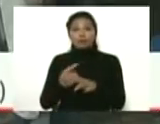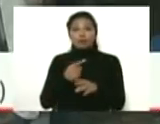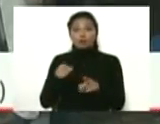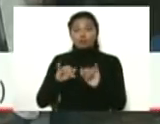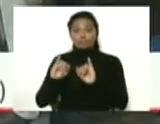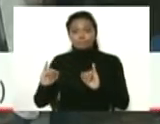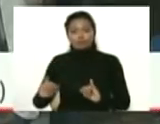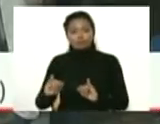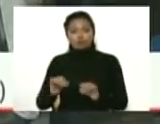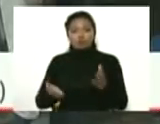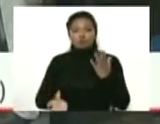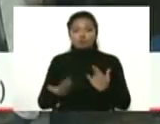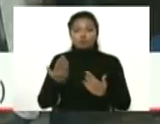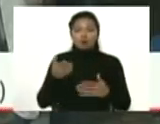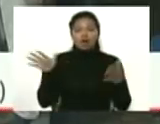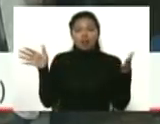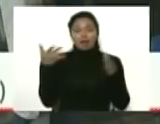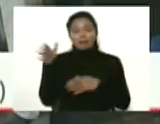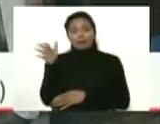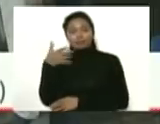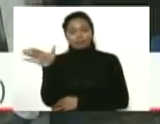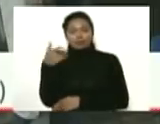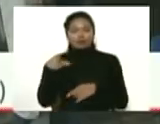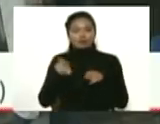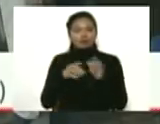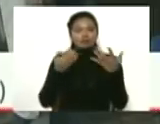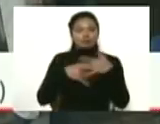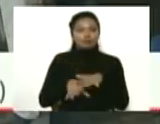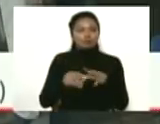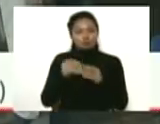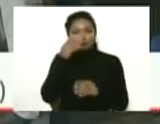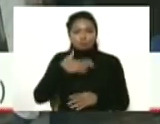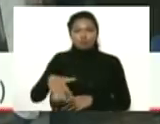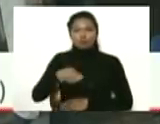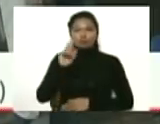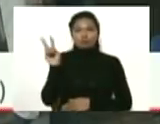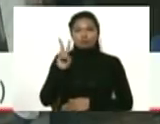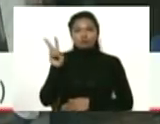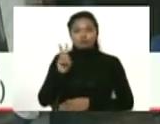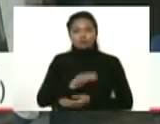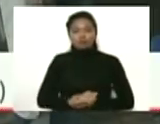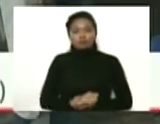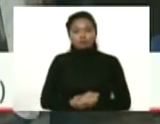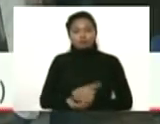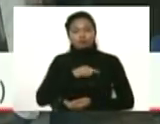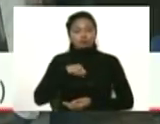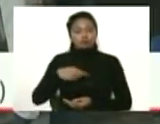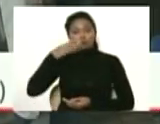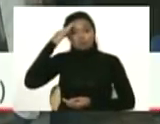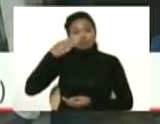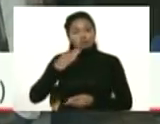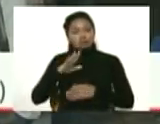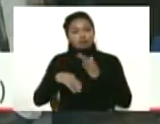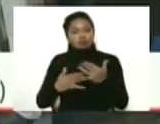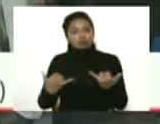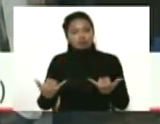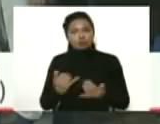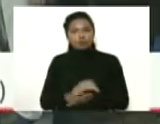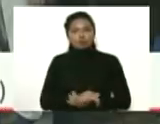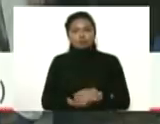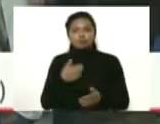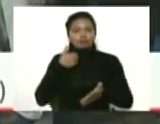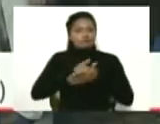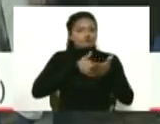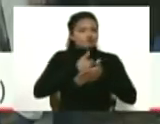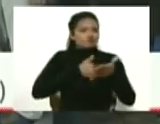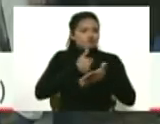usted levantando las banderas a través de todo el pueblo venezolano, y nosotros como milicianos estamos aquí dando la